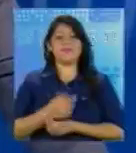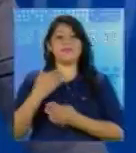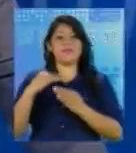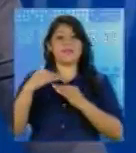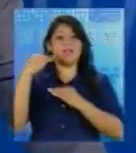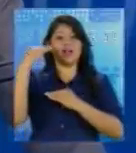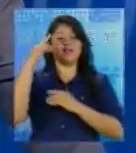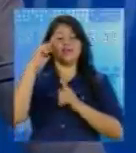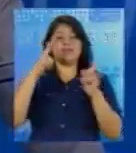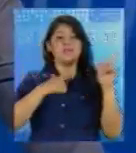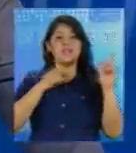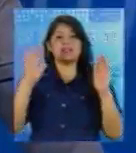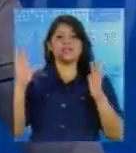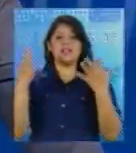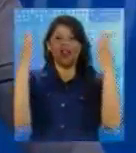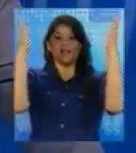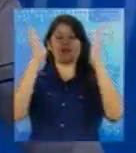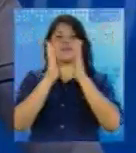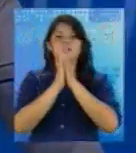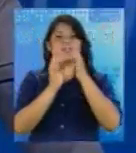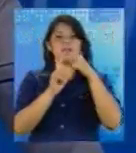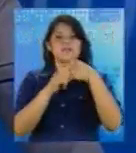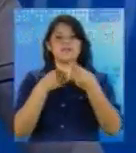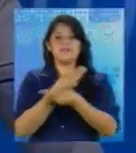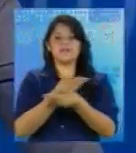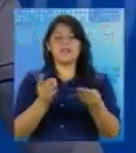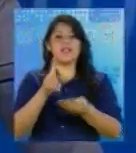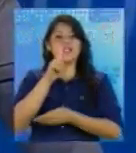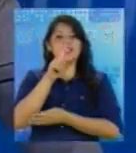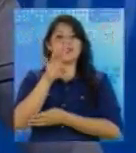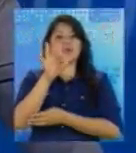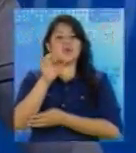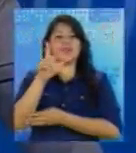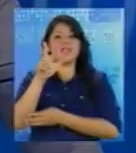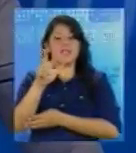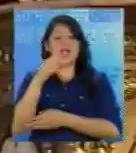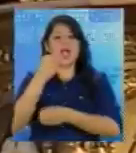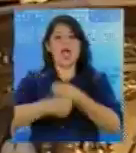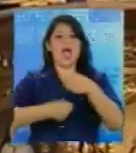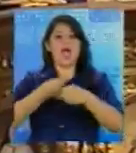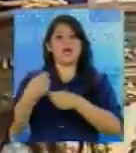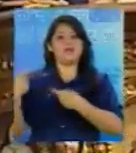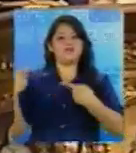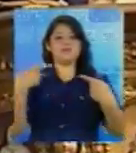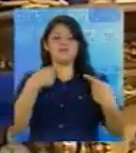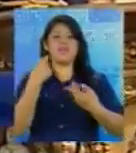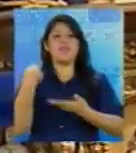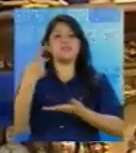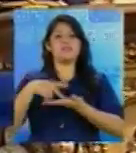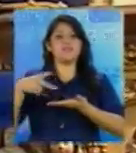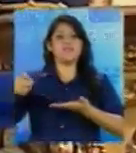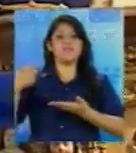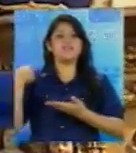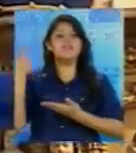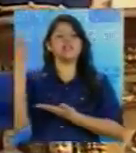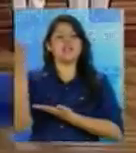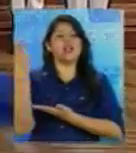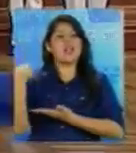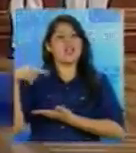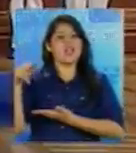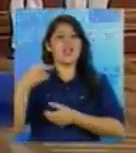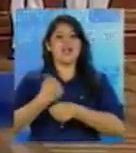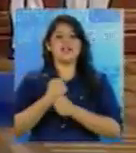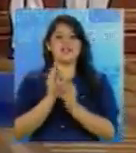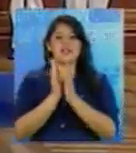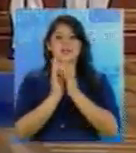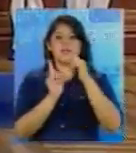El Comando Militar celebró la Misa de Acción de Gracias por los 193 años de la Batalla de Pichincha. La ceremonia religiosa se efectuó en la Iglesia